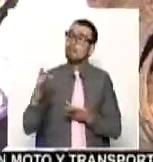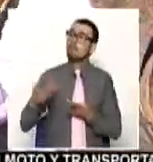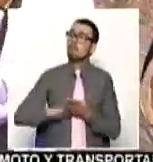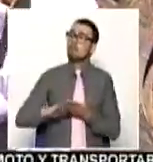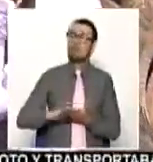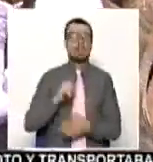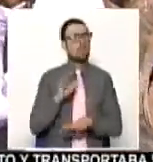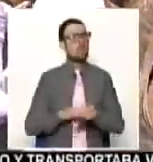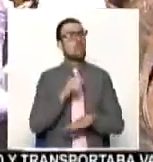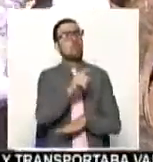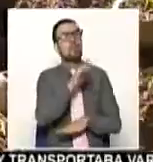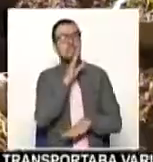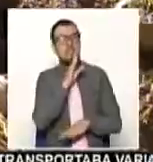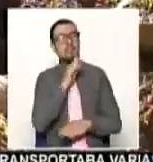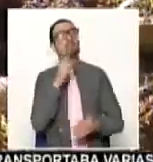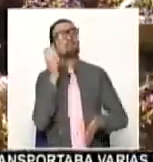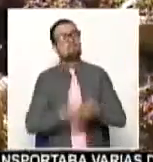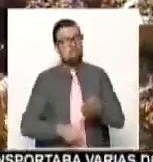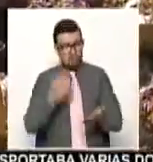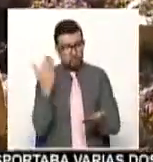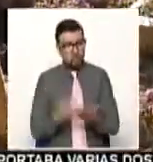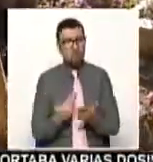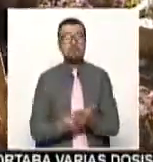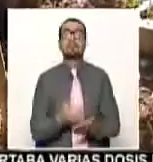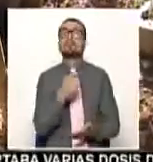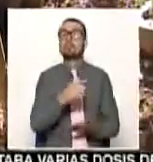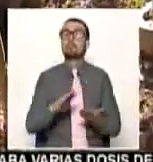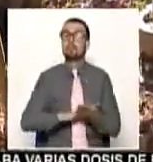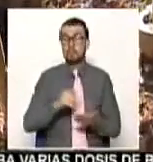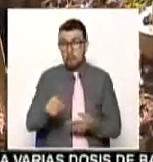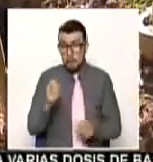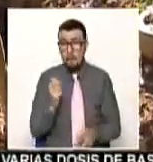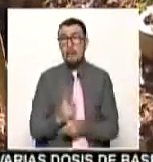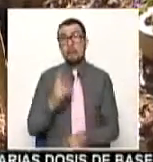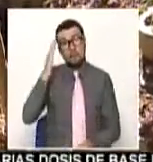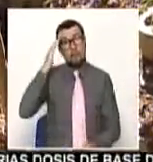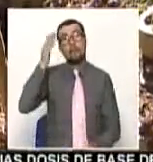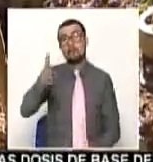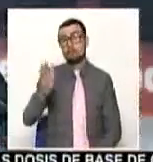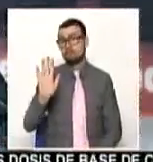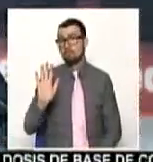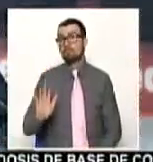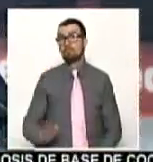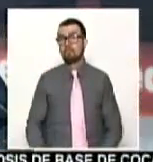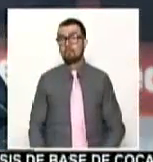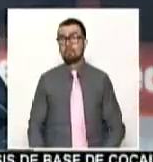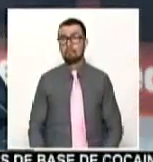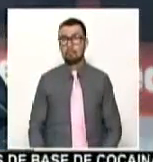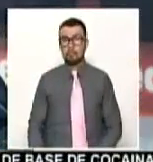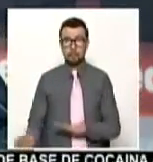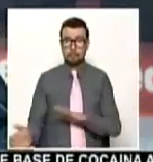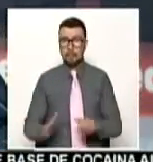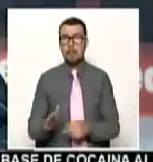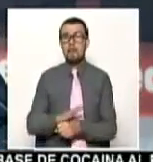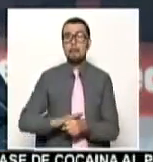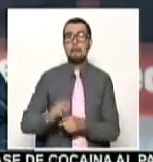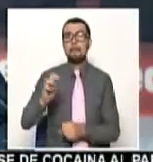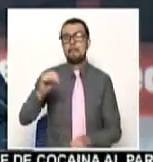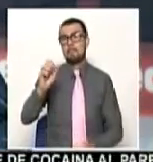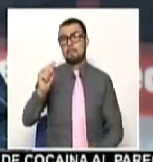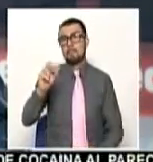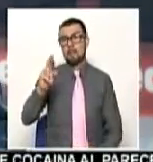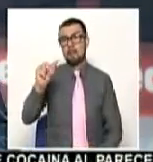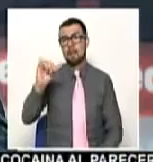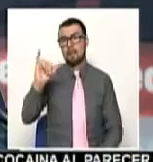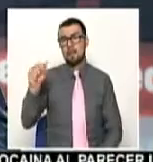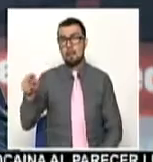los responsables de este problema que puede ocasionar una emergencia en el lugar. En el barrio Maraya de Pereira, exactamente